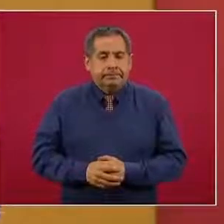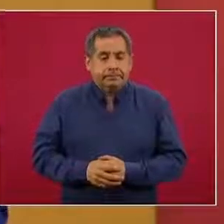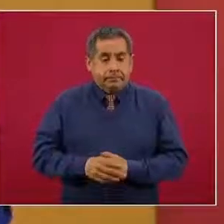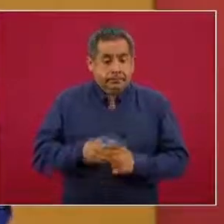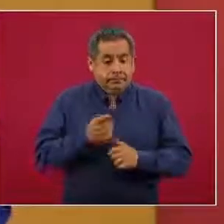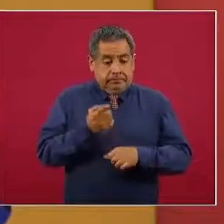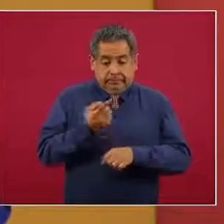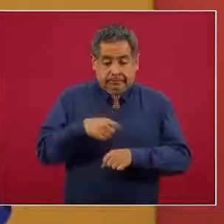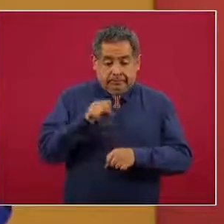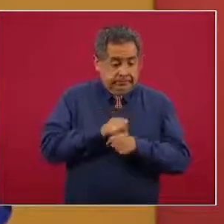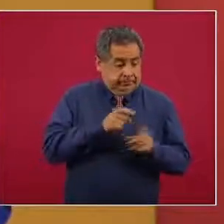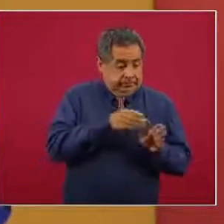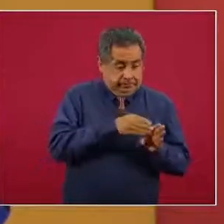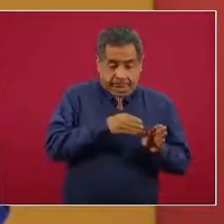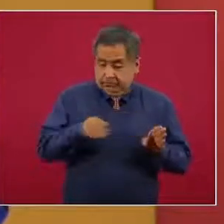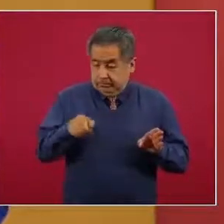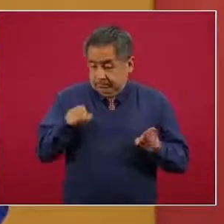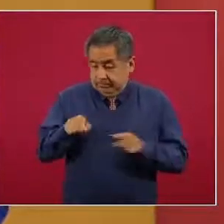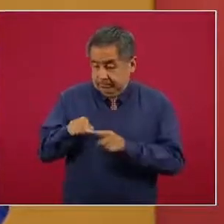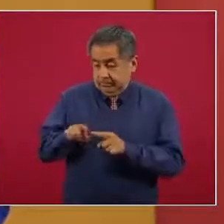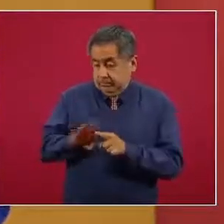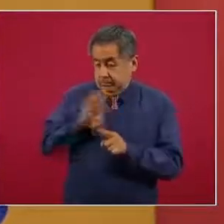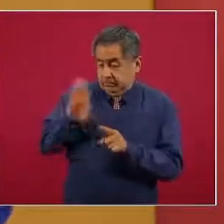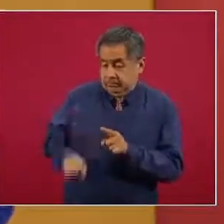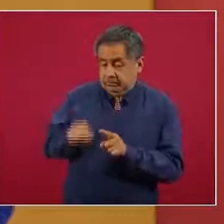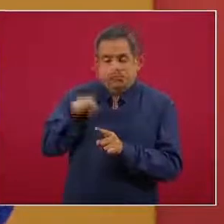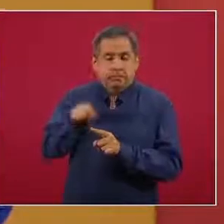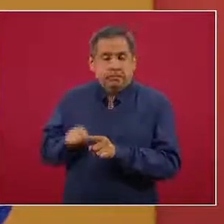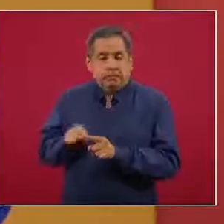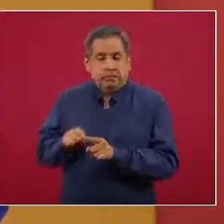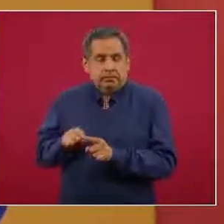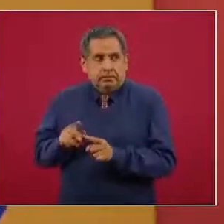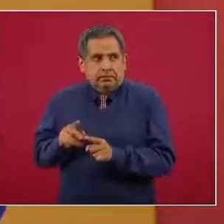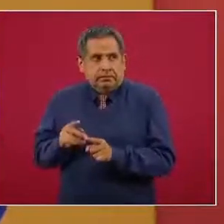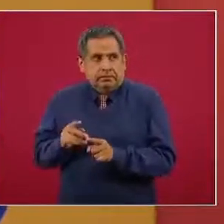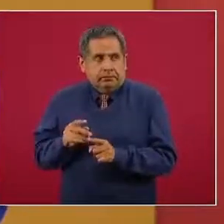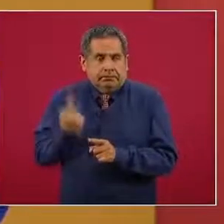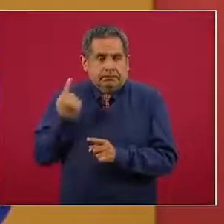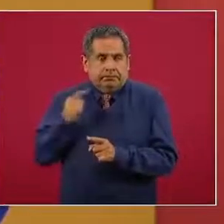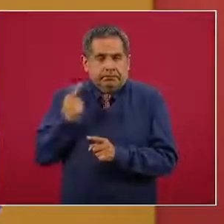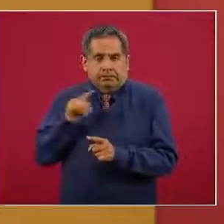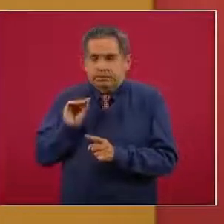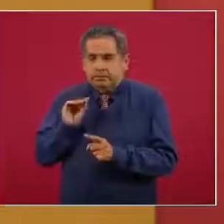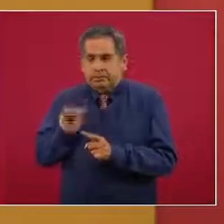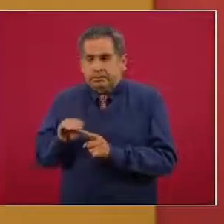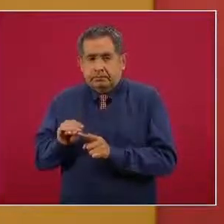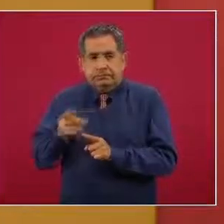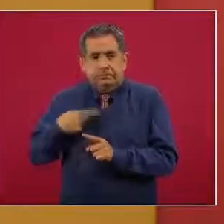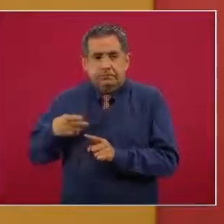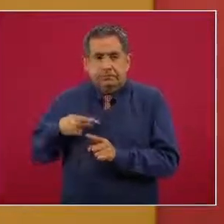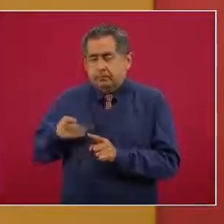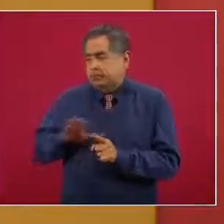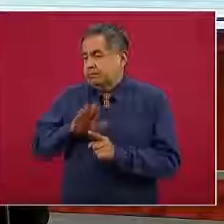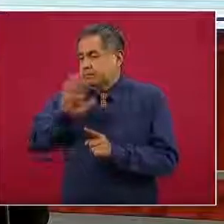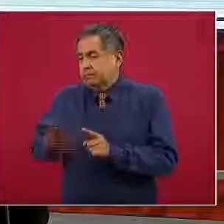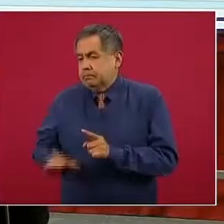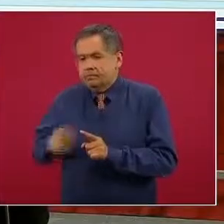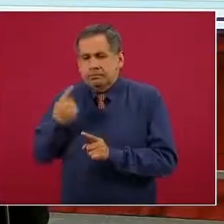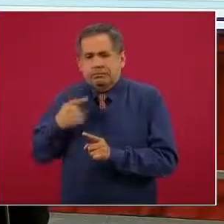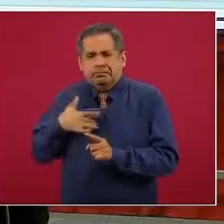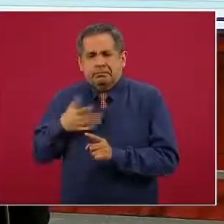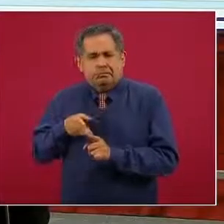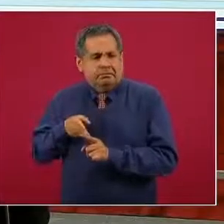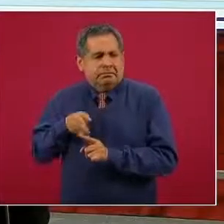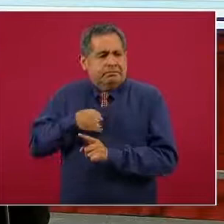donde ocurre la defunción, no tiene sentido para la persona que desafortunadamente fallece